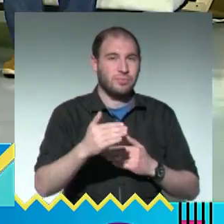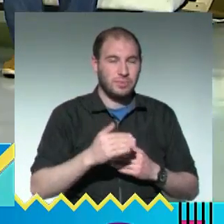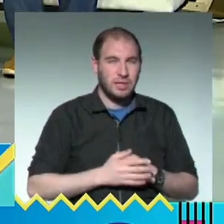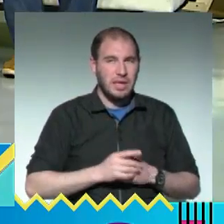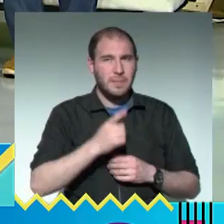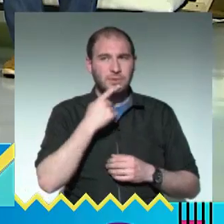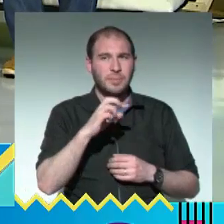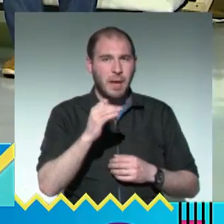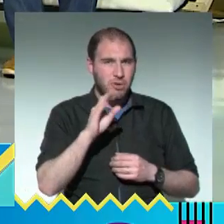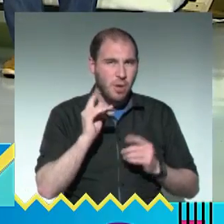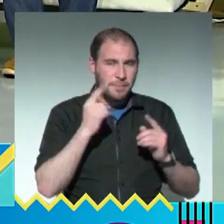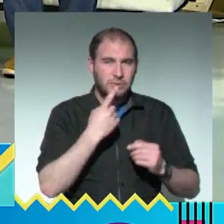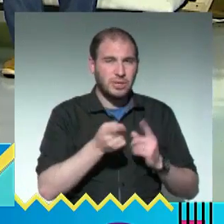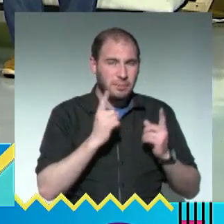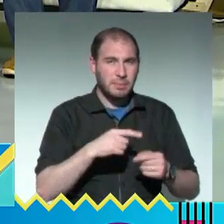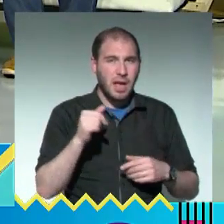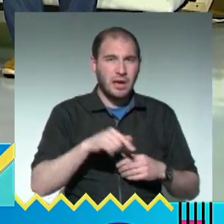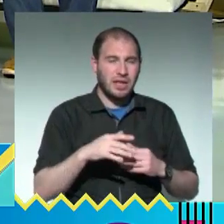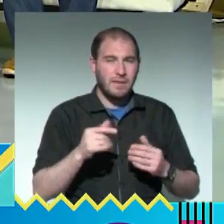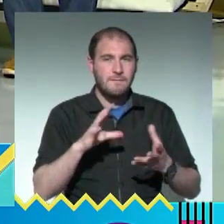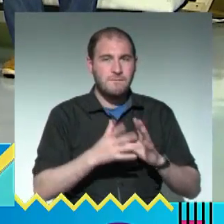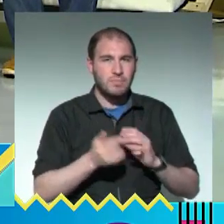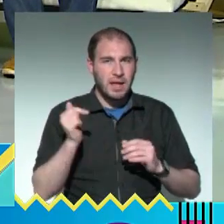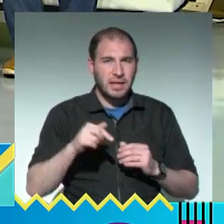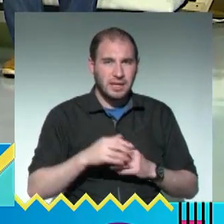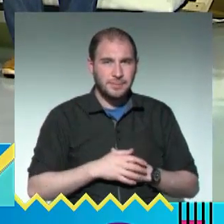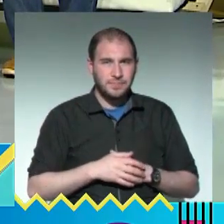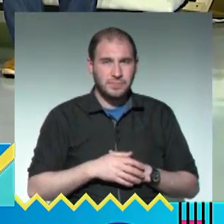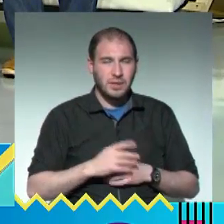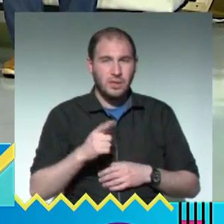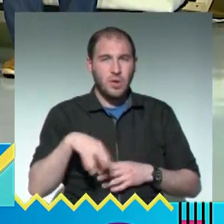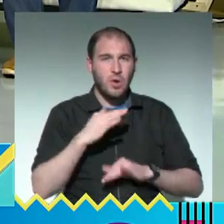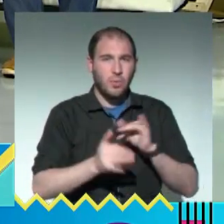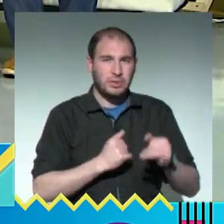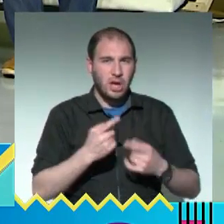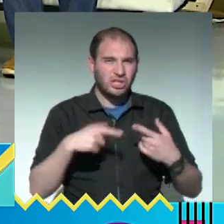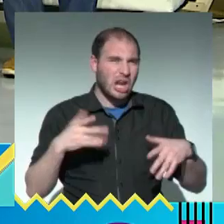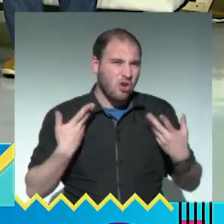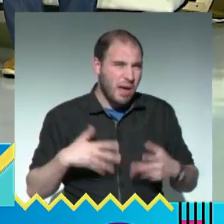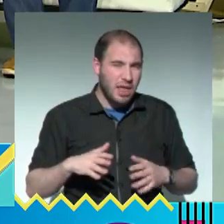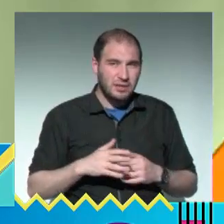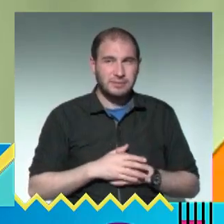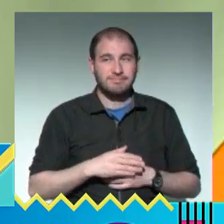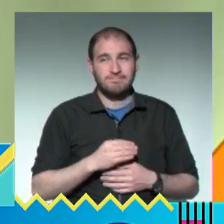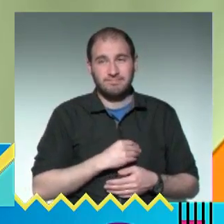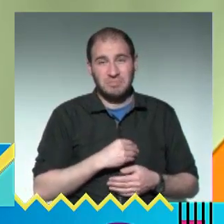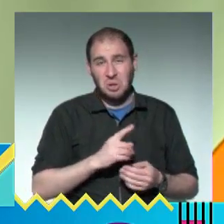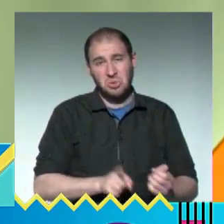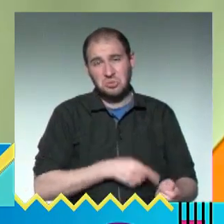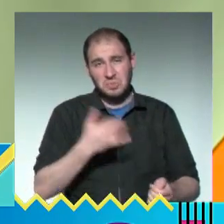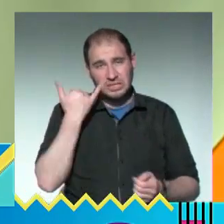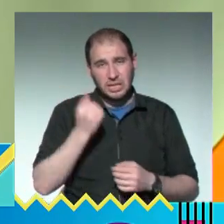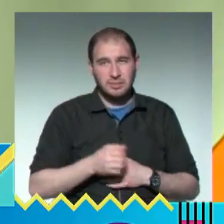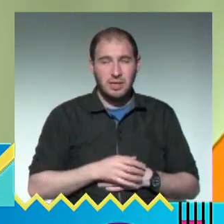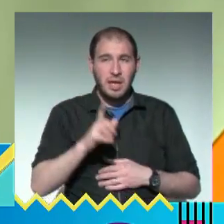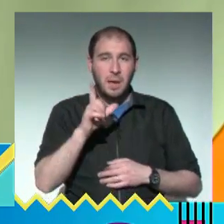Pablo, repito la pregunta, ¿no? Ya estamos en un estado de situación, estar hablando de esto, ¿ya es algo normal? Lamentablemente se ha hecho costumbre en